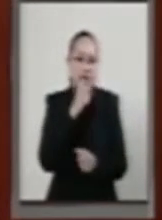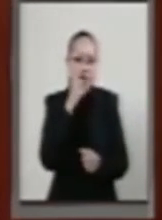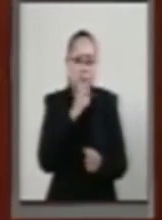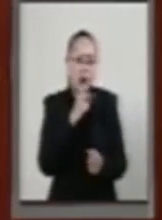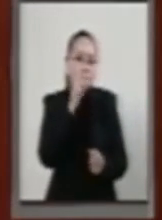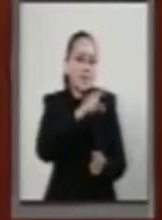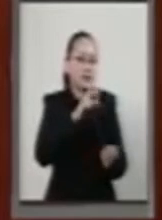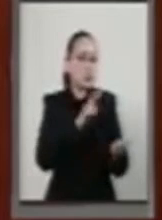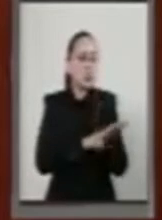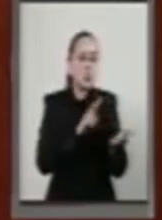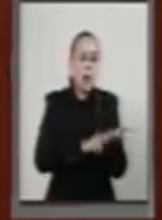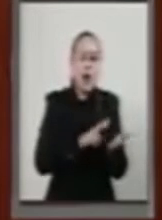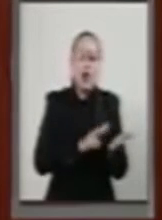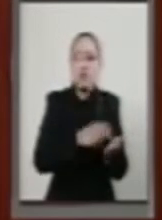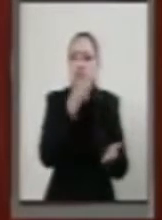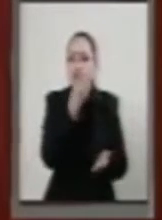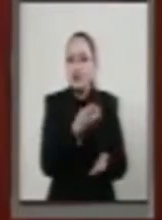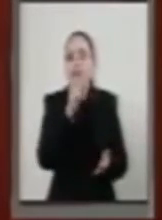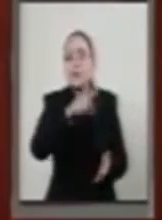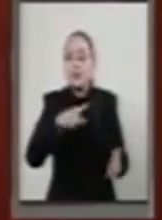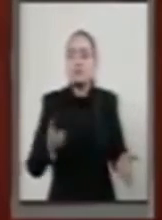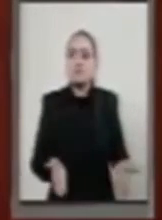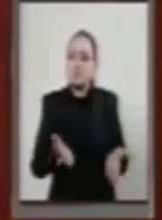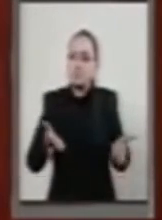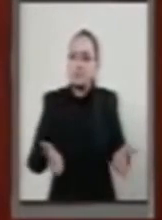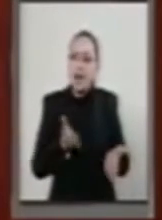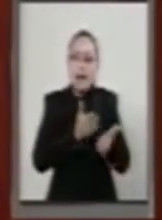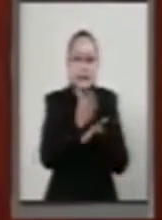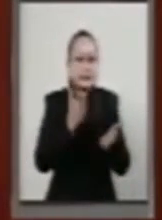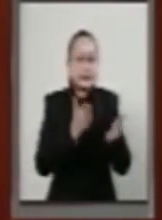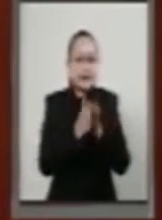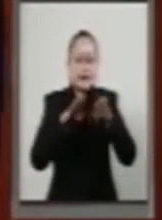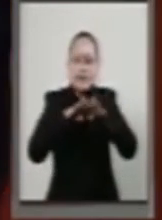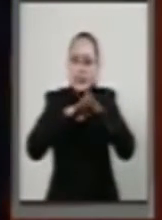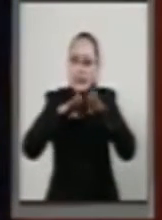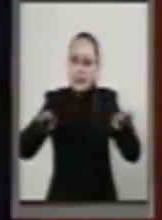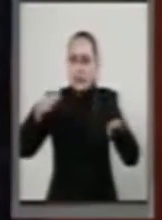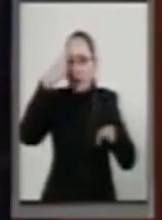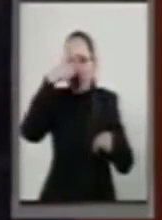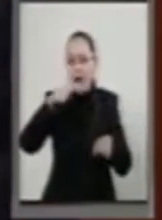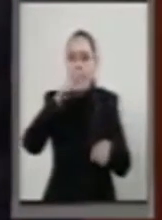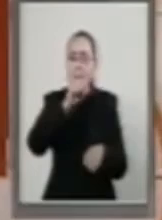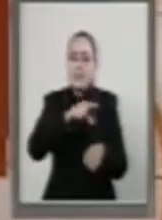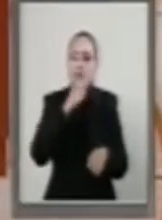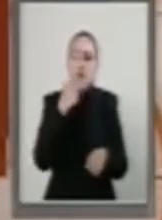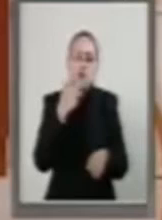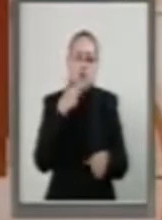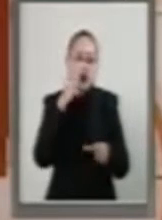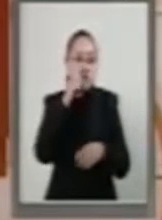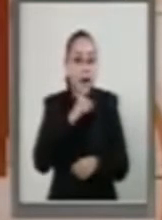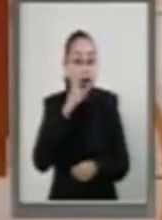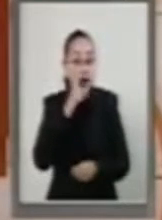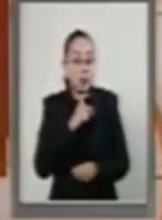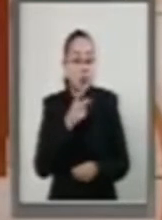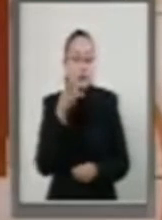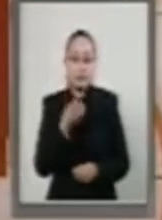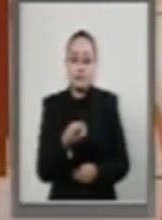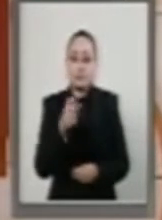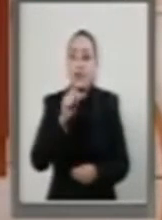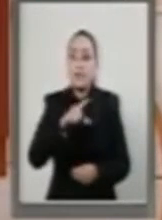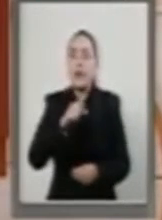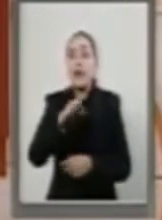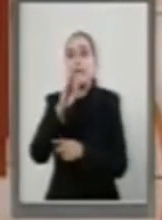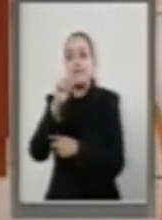preciosos recursos hídricos y promover el acceso equitativo a los mismos. Asimismo, la